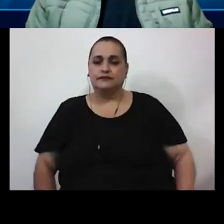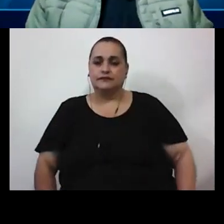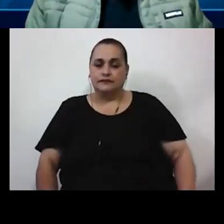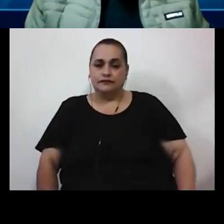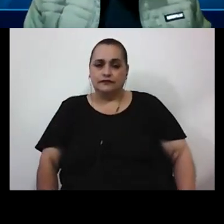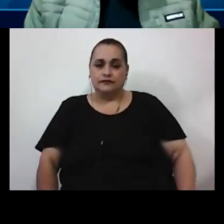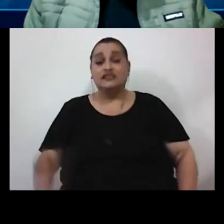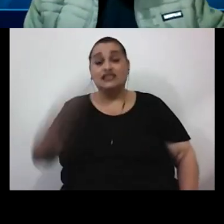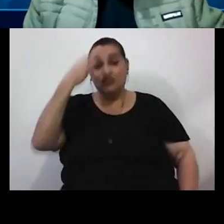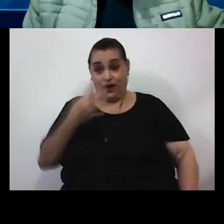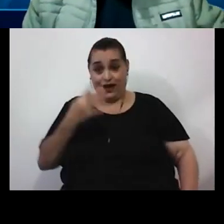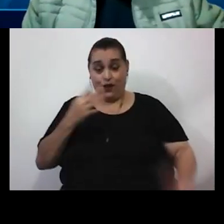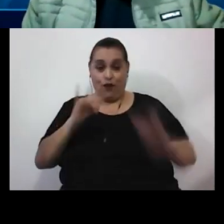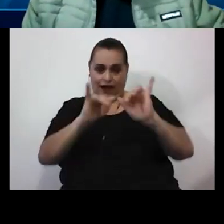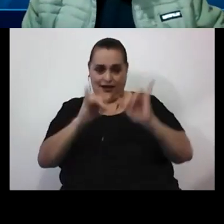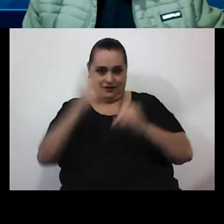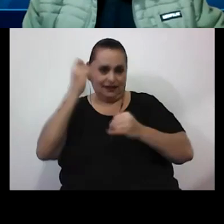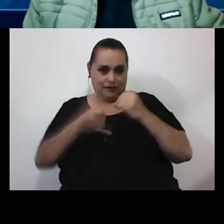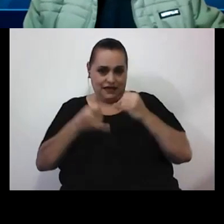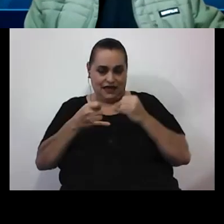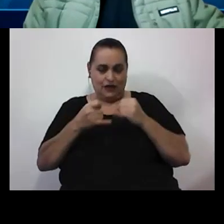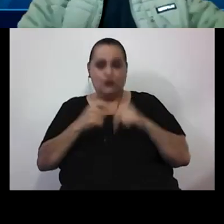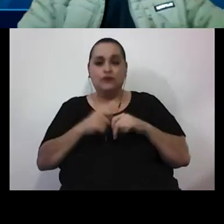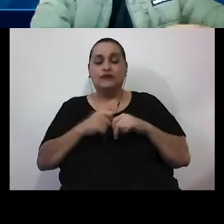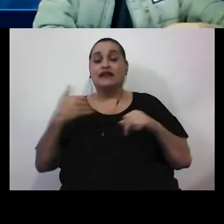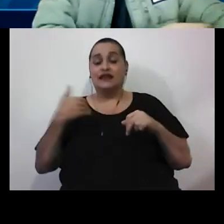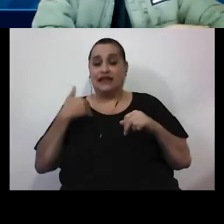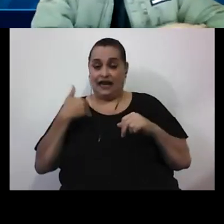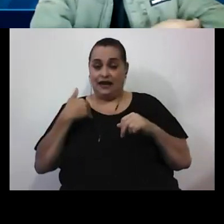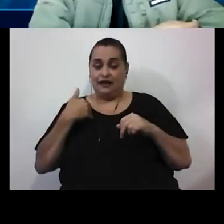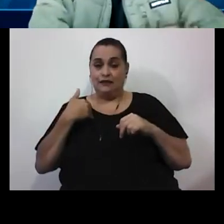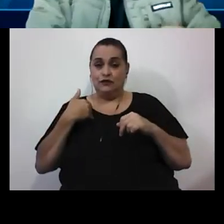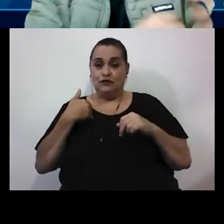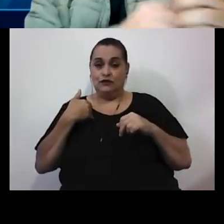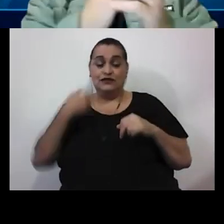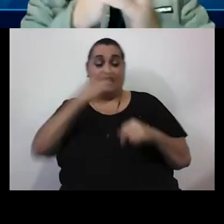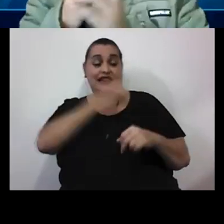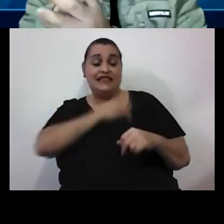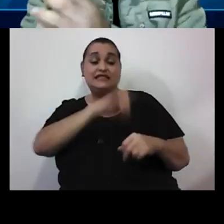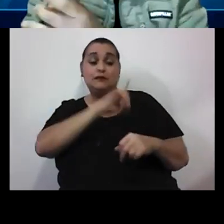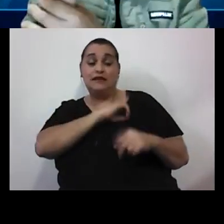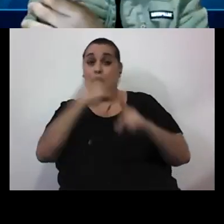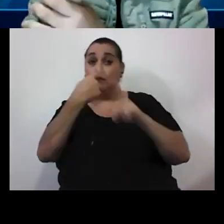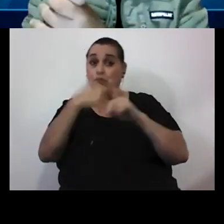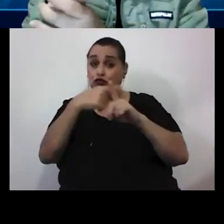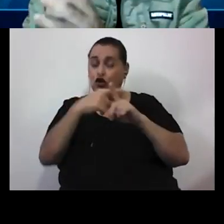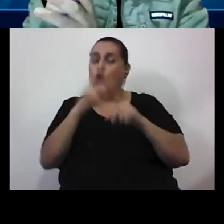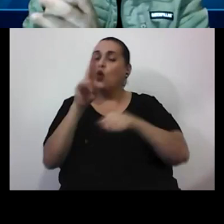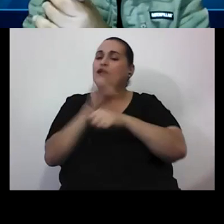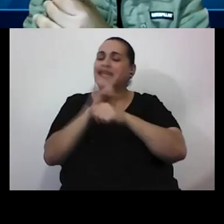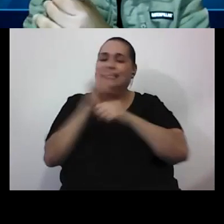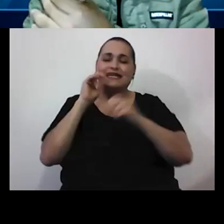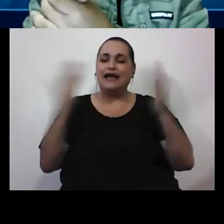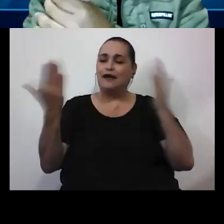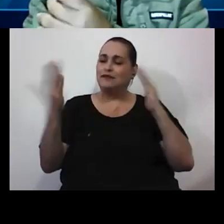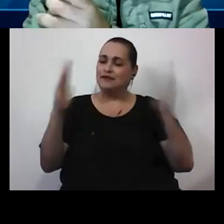Y yo creo que ya aquí termino. Bueno, tenemos aquí en disciplina positiva se utiliza la metáfora de la palma de la mano